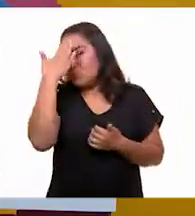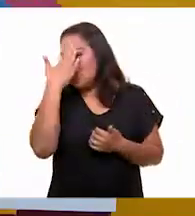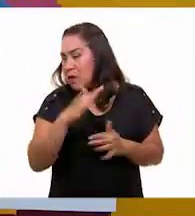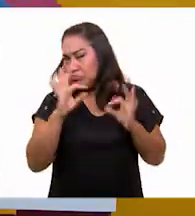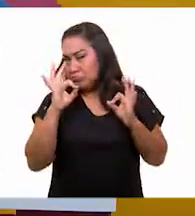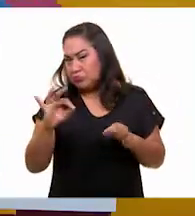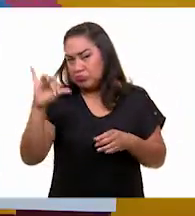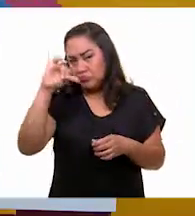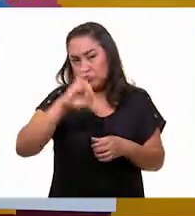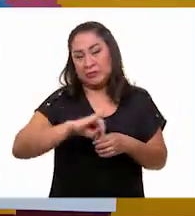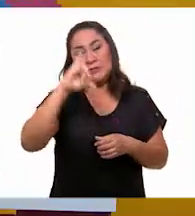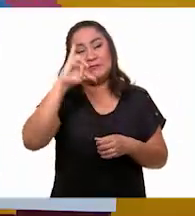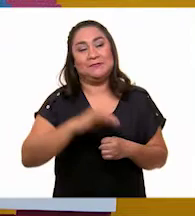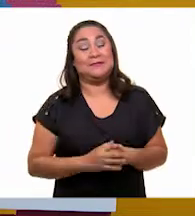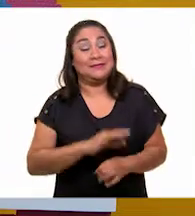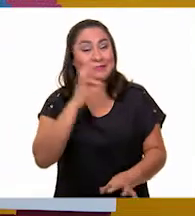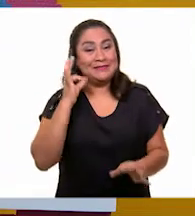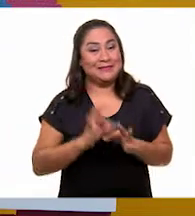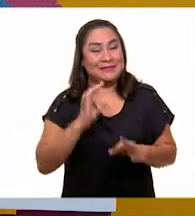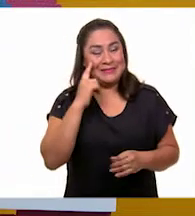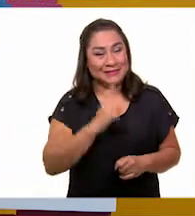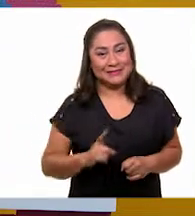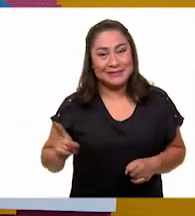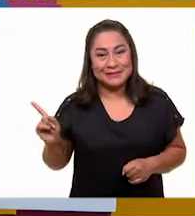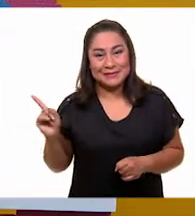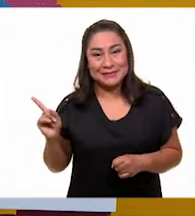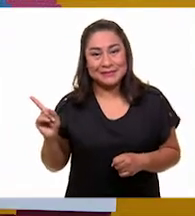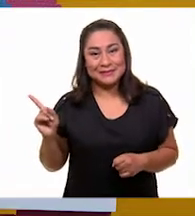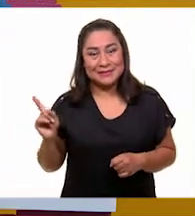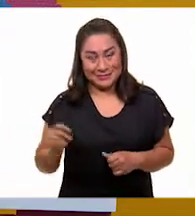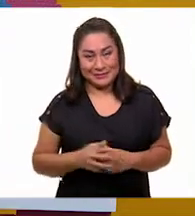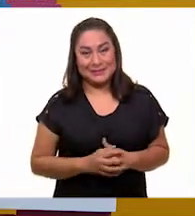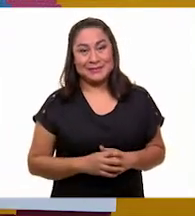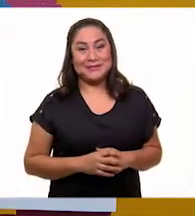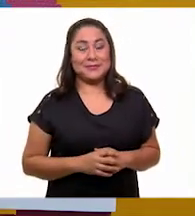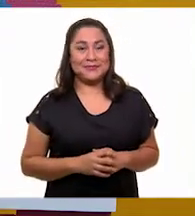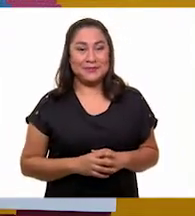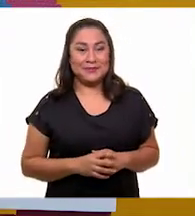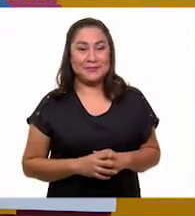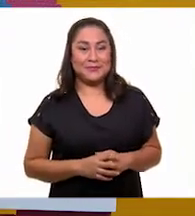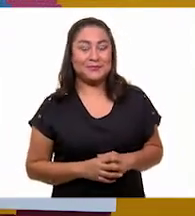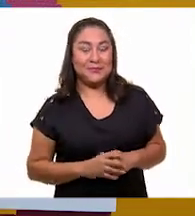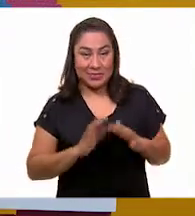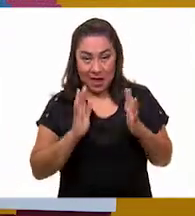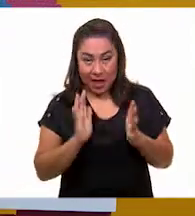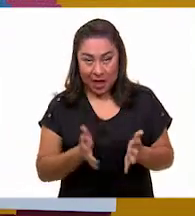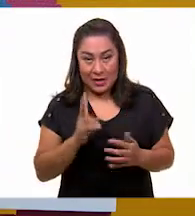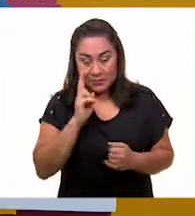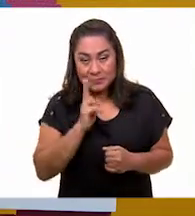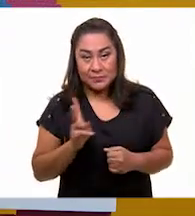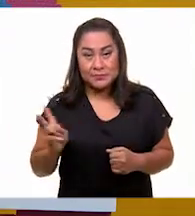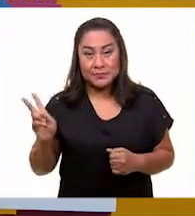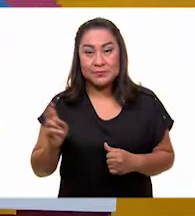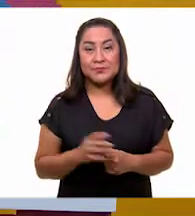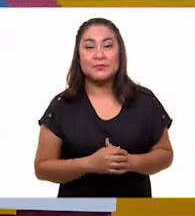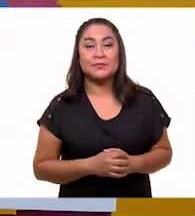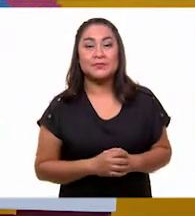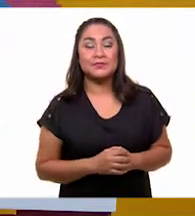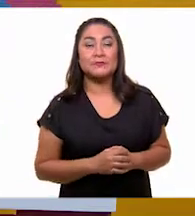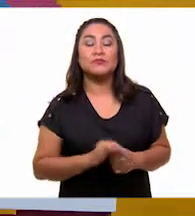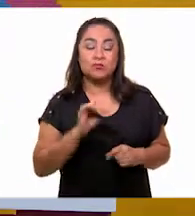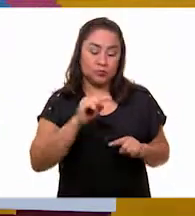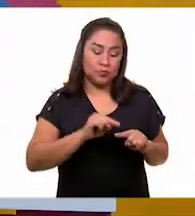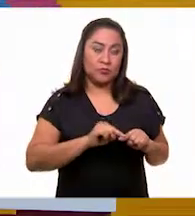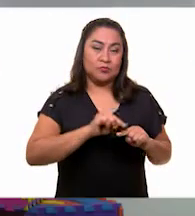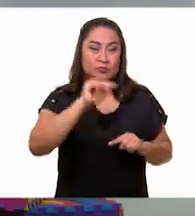y está a punto de terminar. ¡Y terminó! ¡Ahora sí! Listo. Ahora sí ya tenemos la cantidad